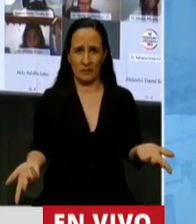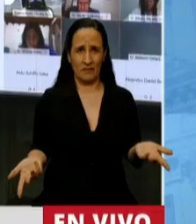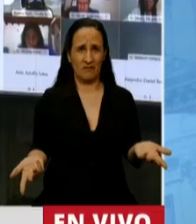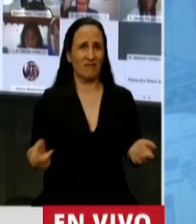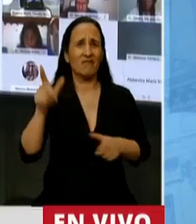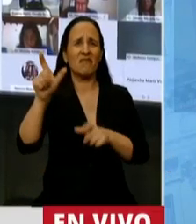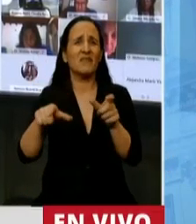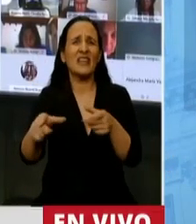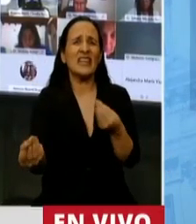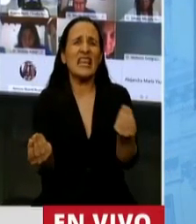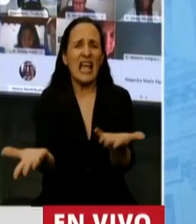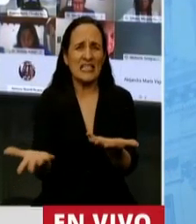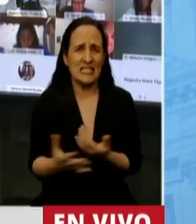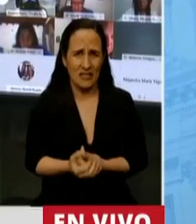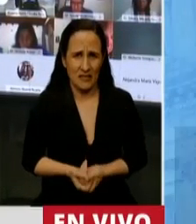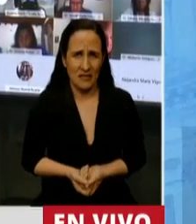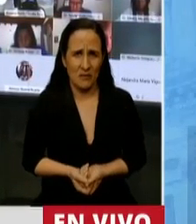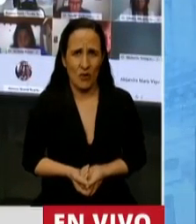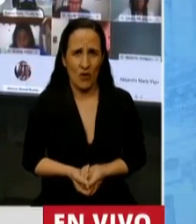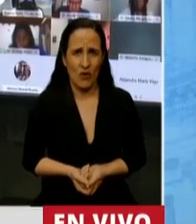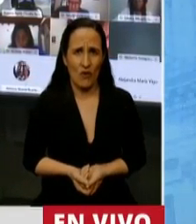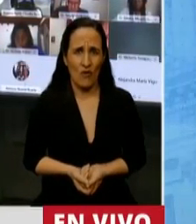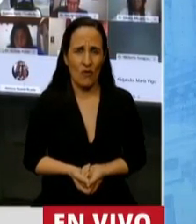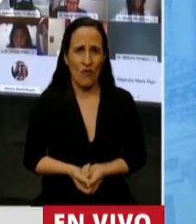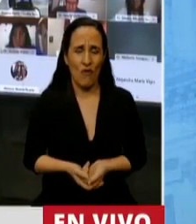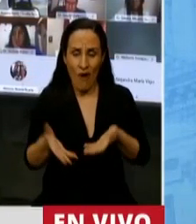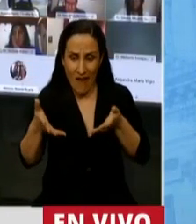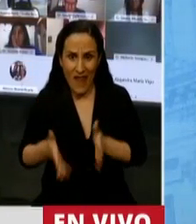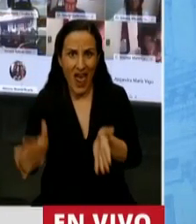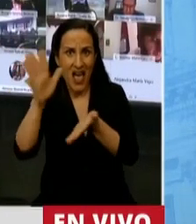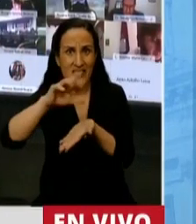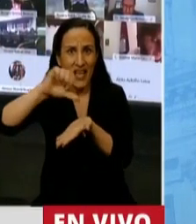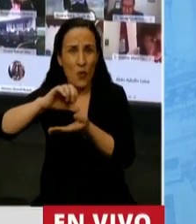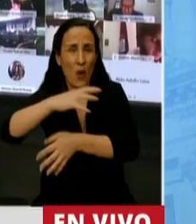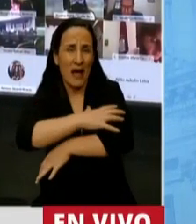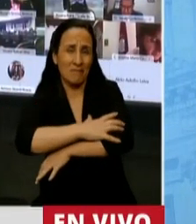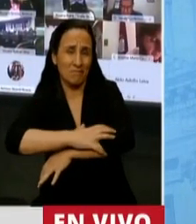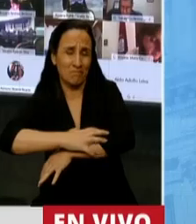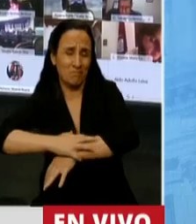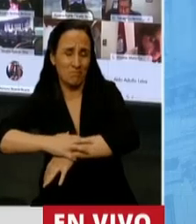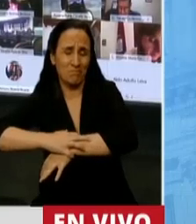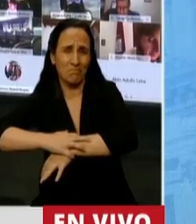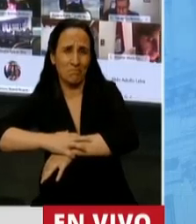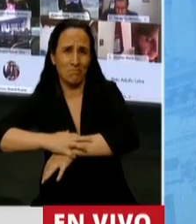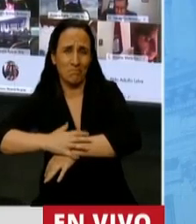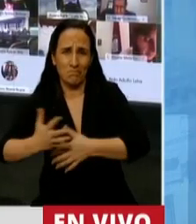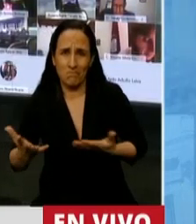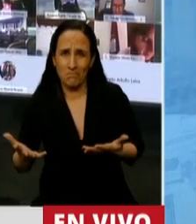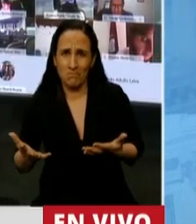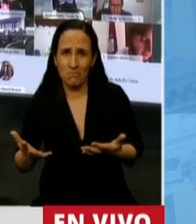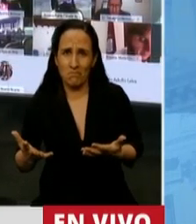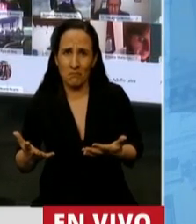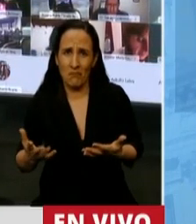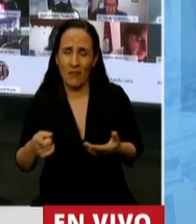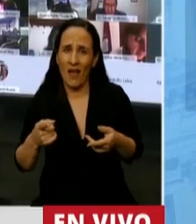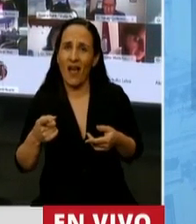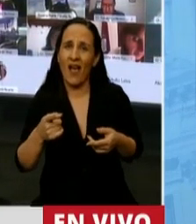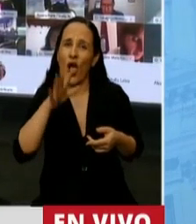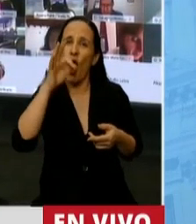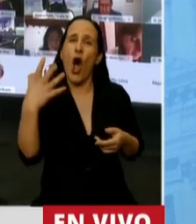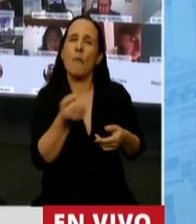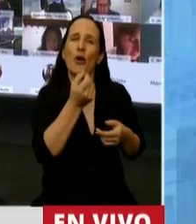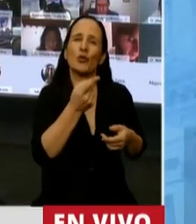con esa gente que nacieron en un lugar pobre, señor presidente? No tuvieron la misma oportunidad